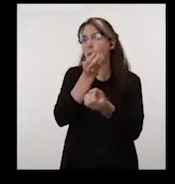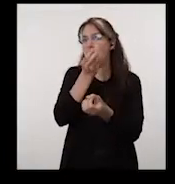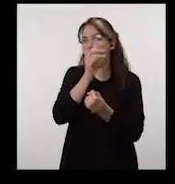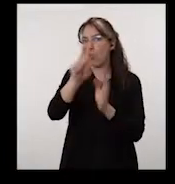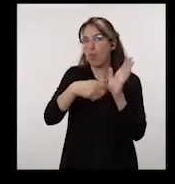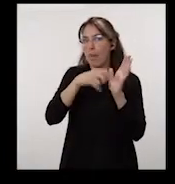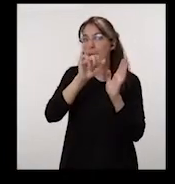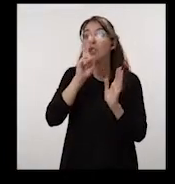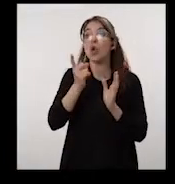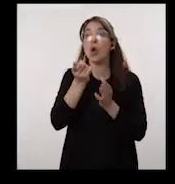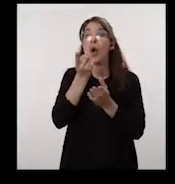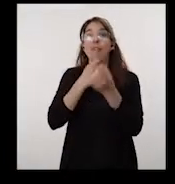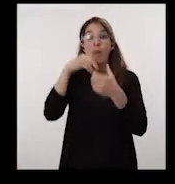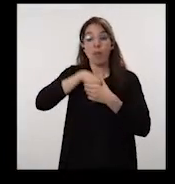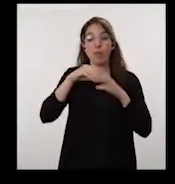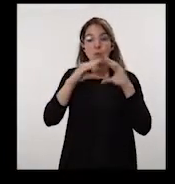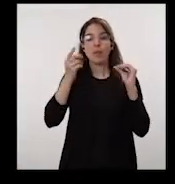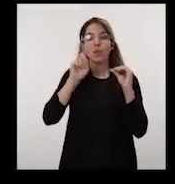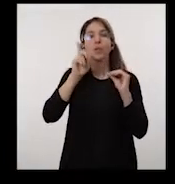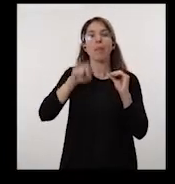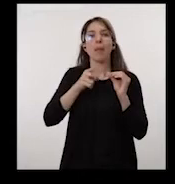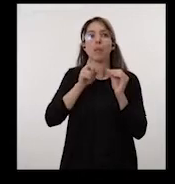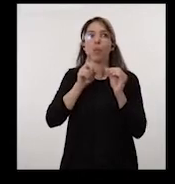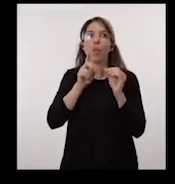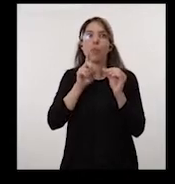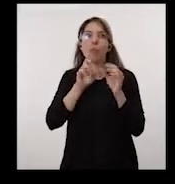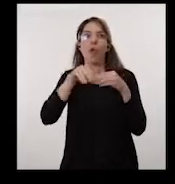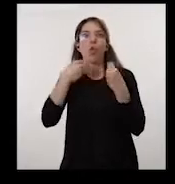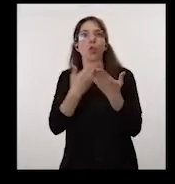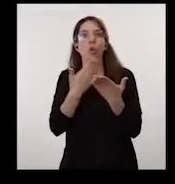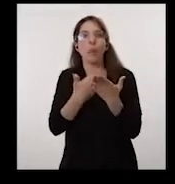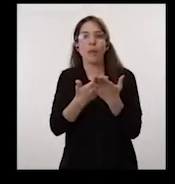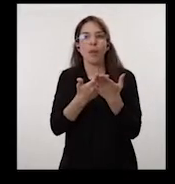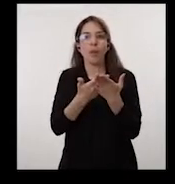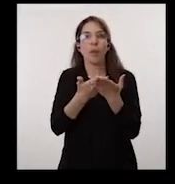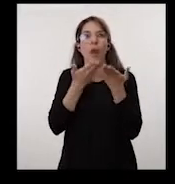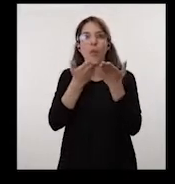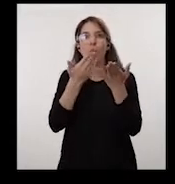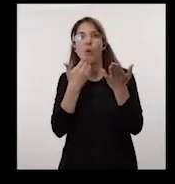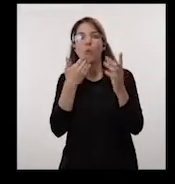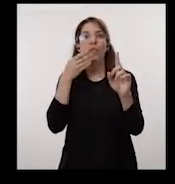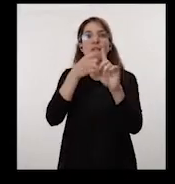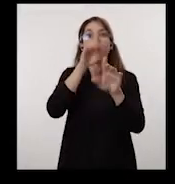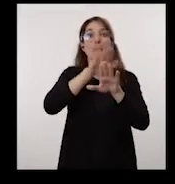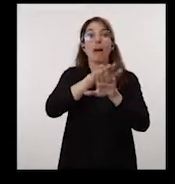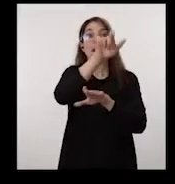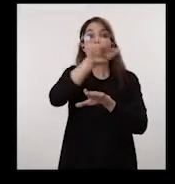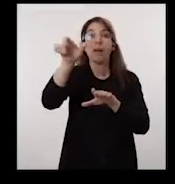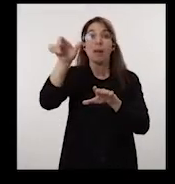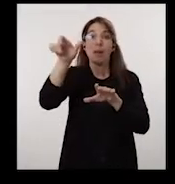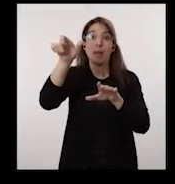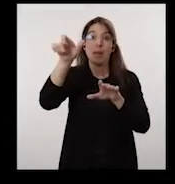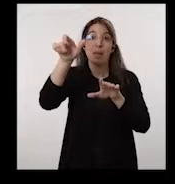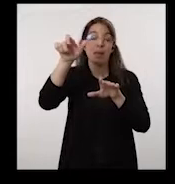dentro de la universidad sino también la documentación que ha servido de referencia para en todo el trabajo que hemos hecho